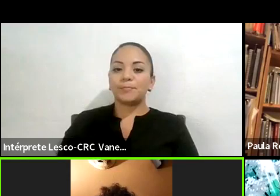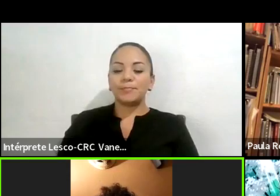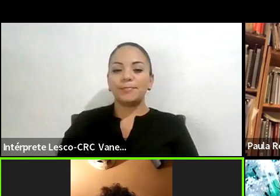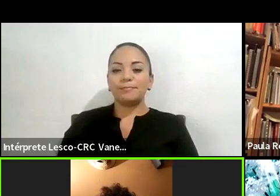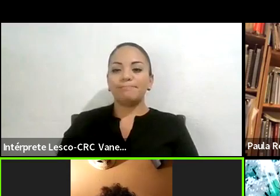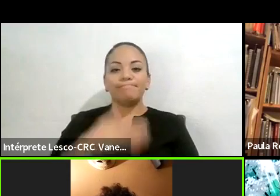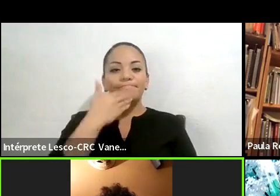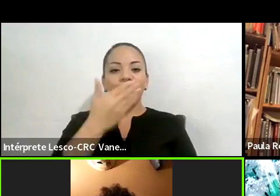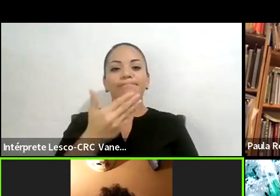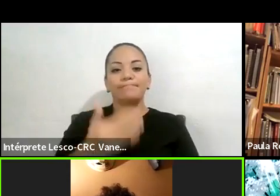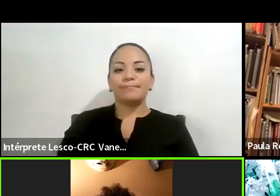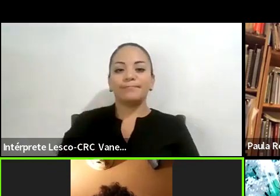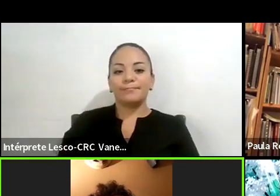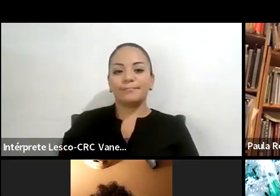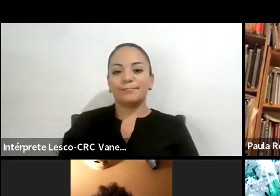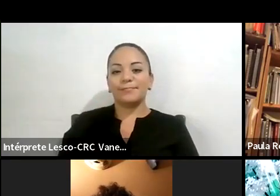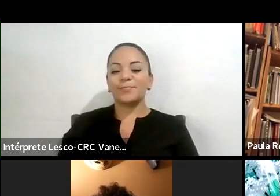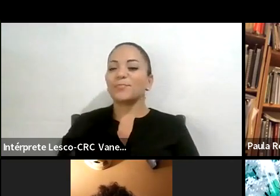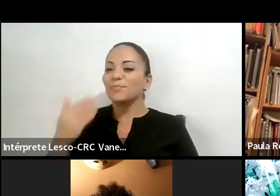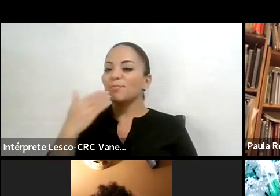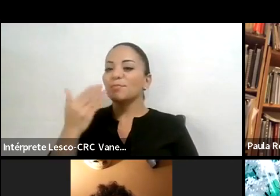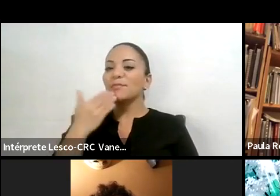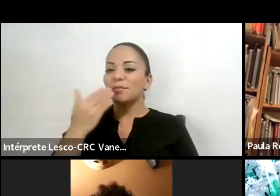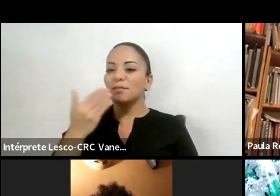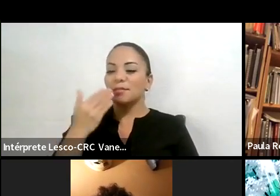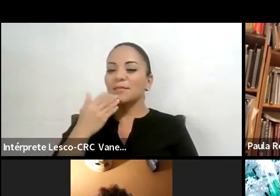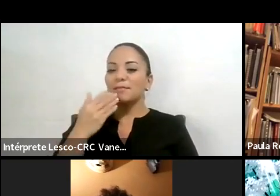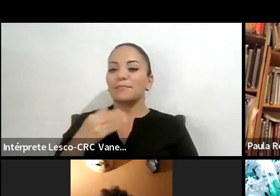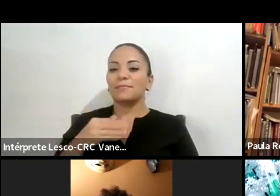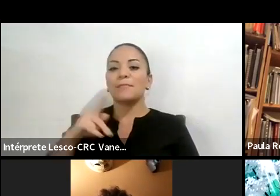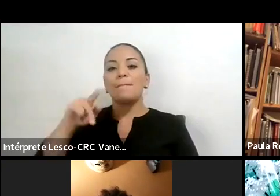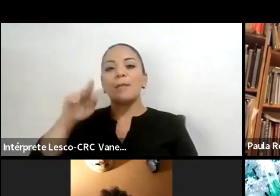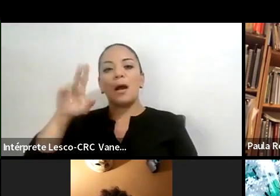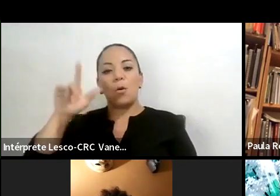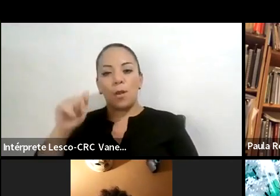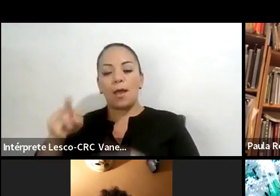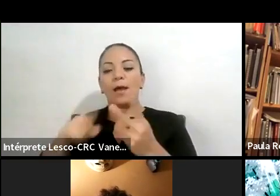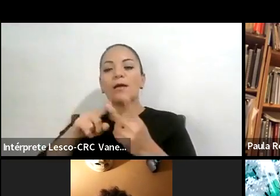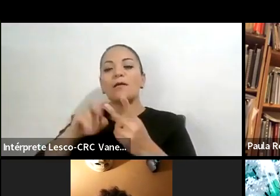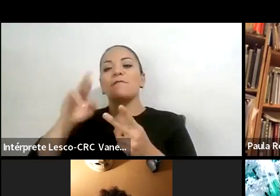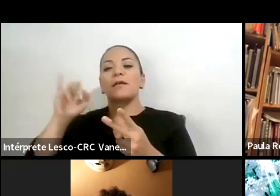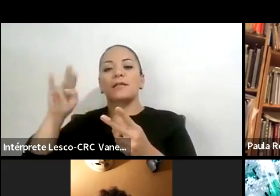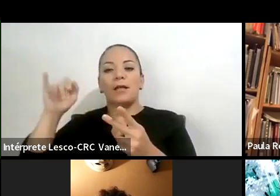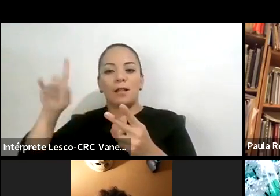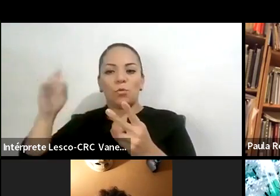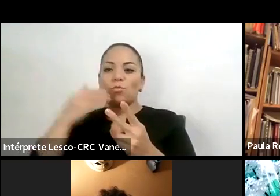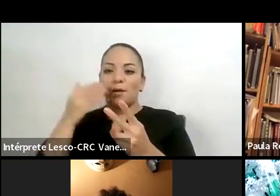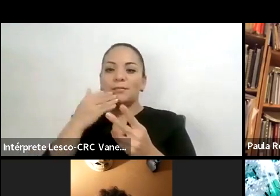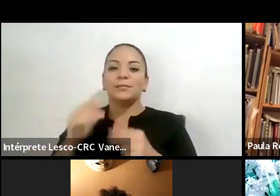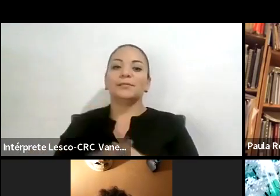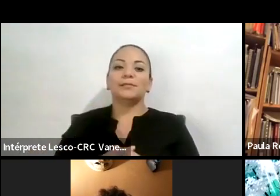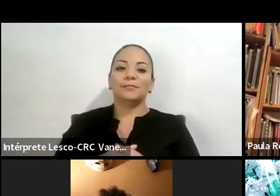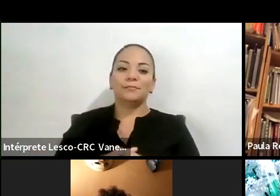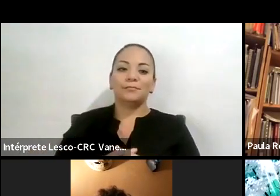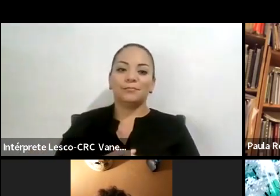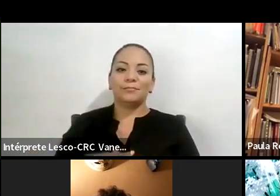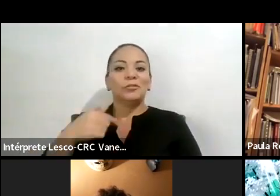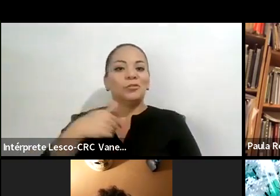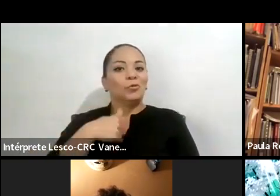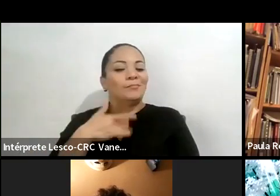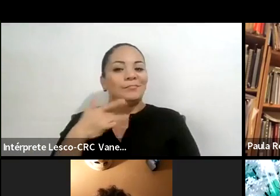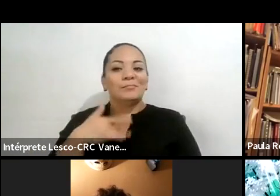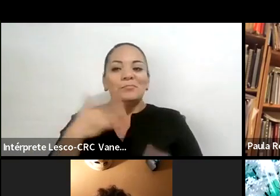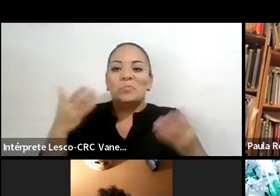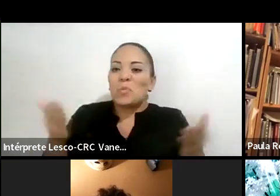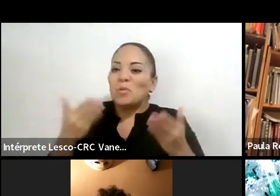Muchas gracias. Muchas gracias a Paula y a Reinaldo, y bueno, pues también muy motivada de escuchar que